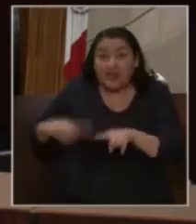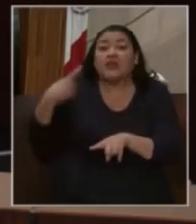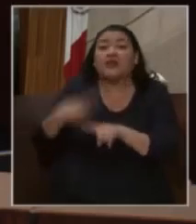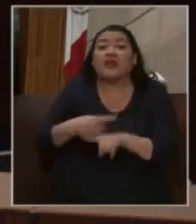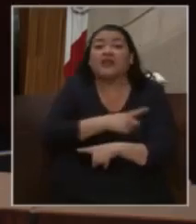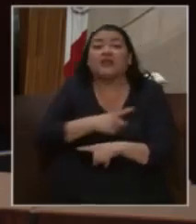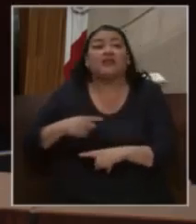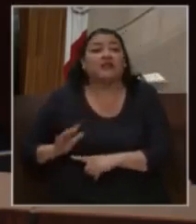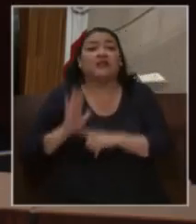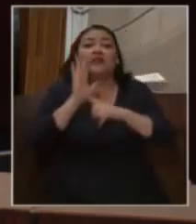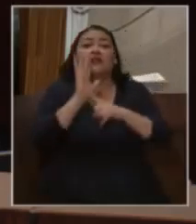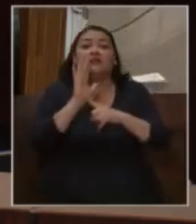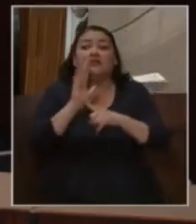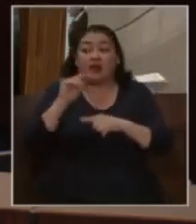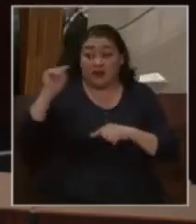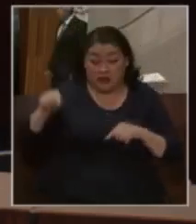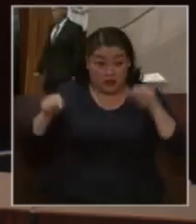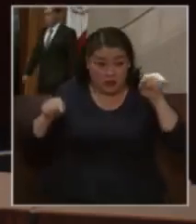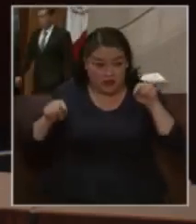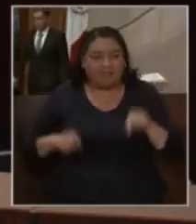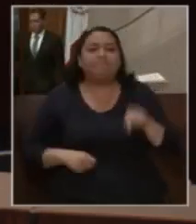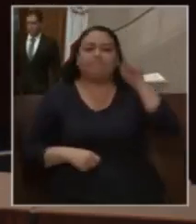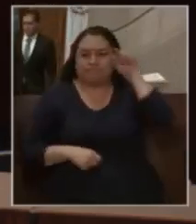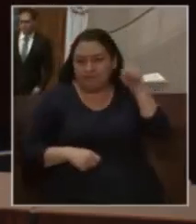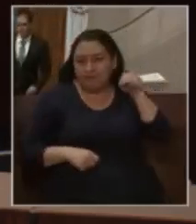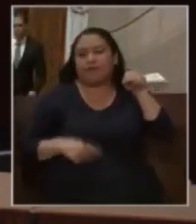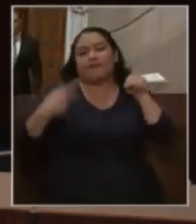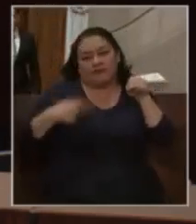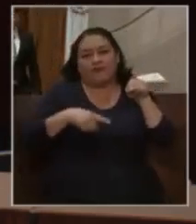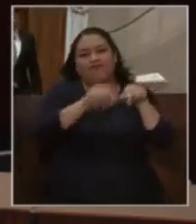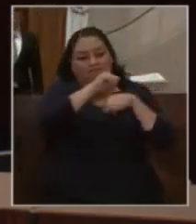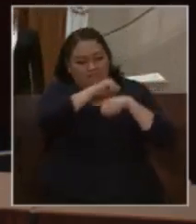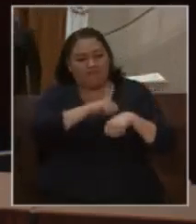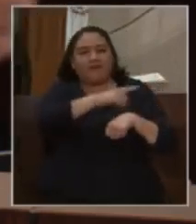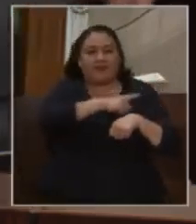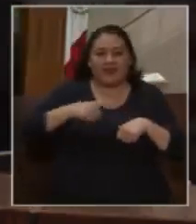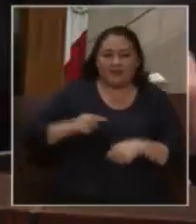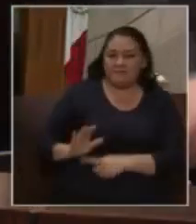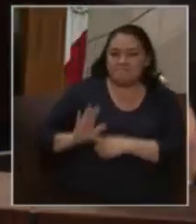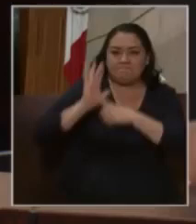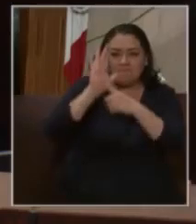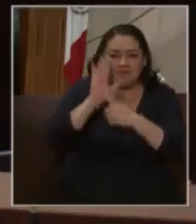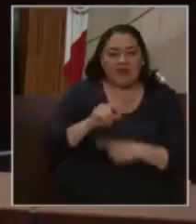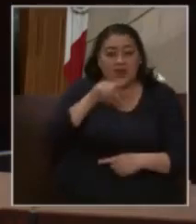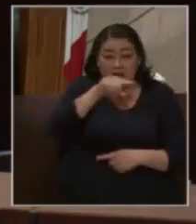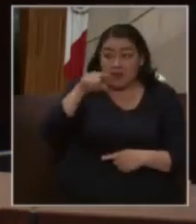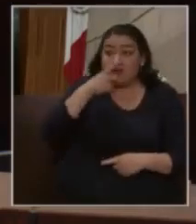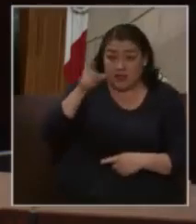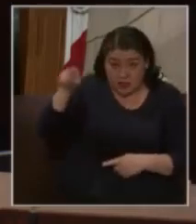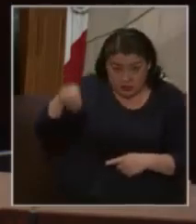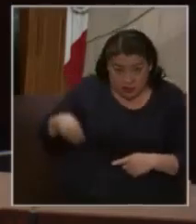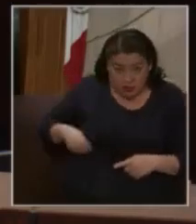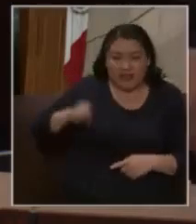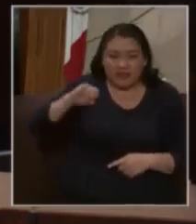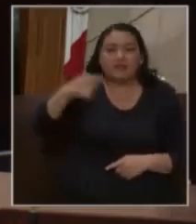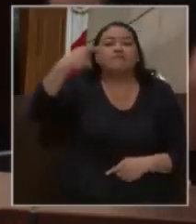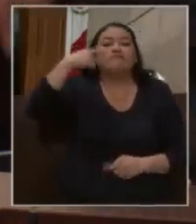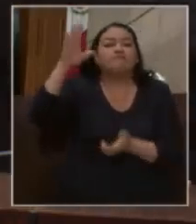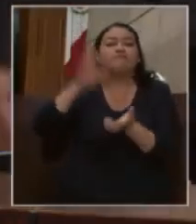al debido proceso. Este criterio emitido por el Pleno de la Suprema Corte de Justicia de la Nación